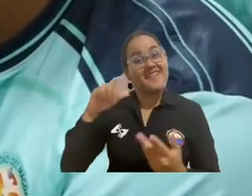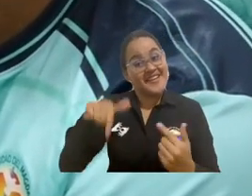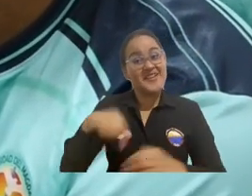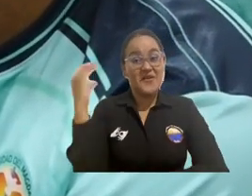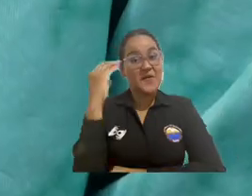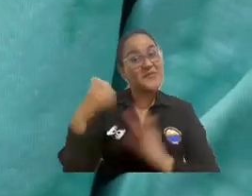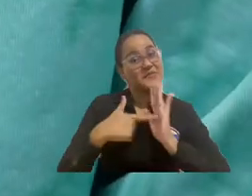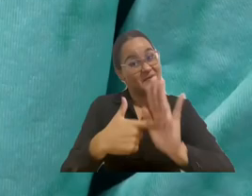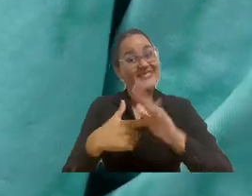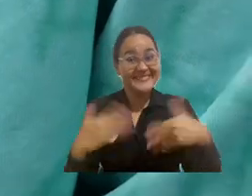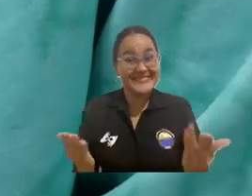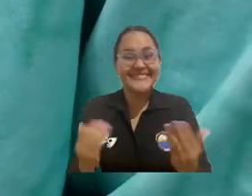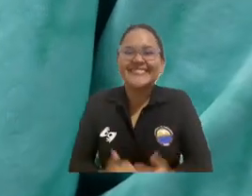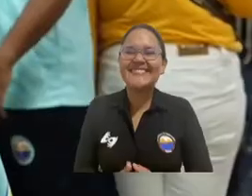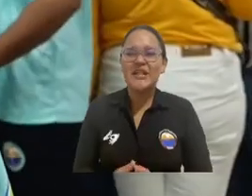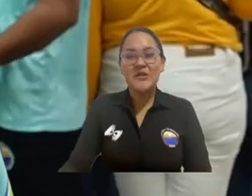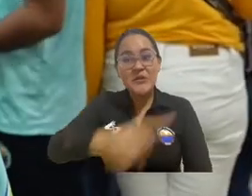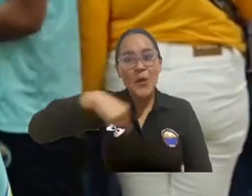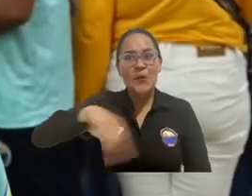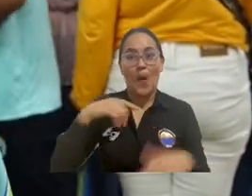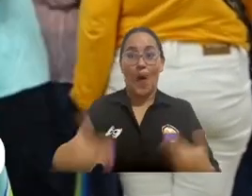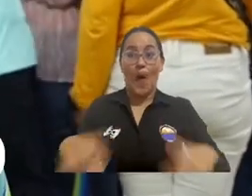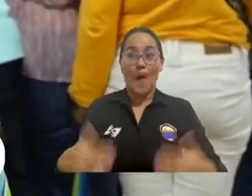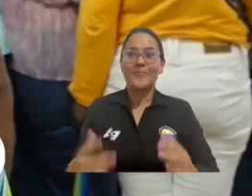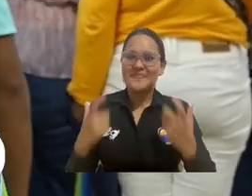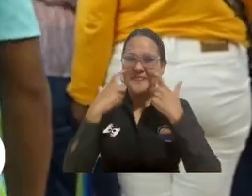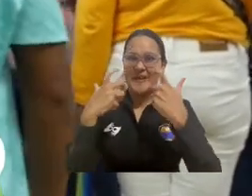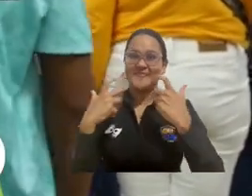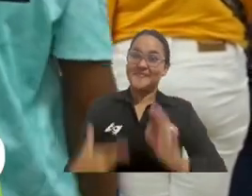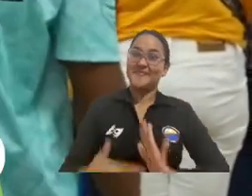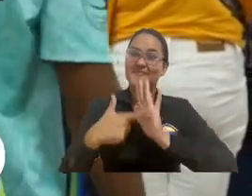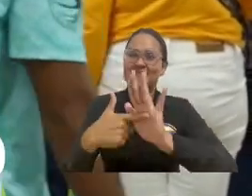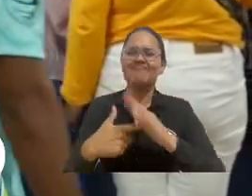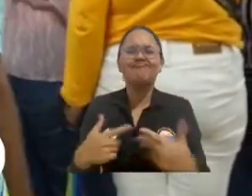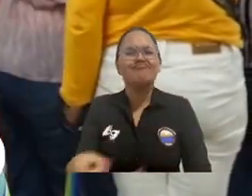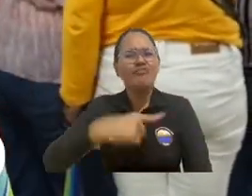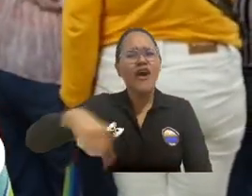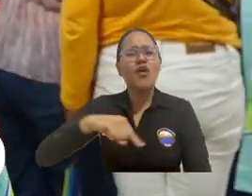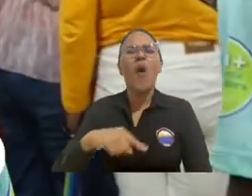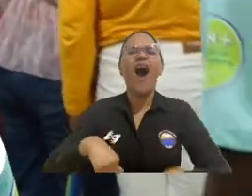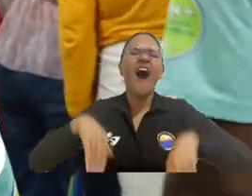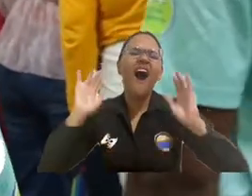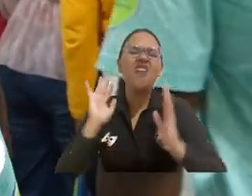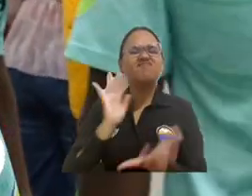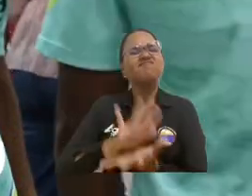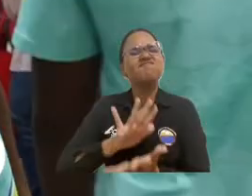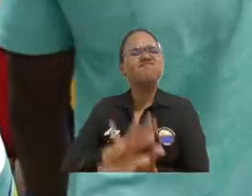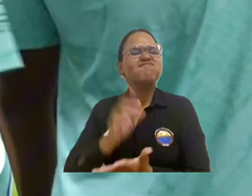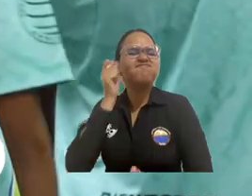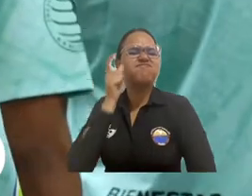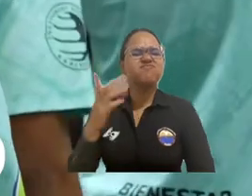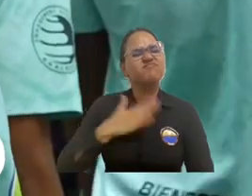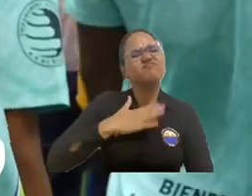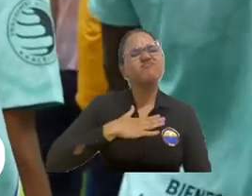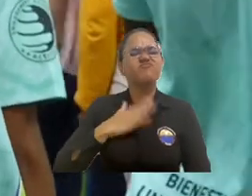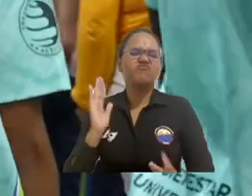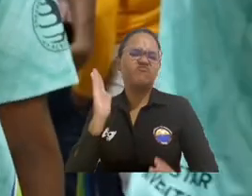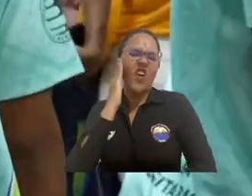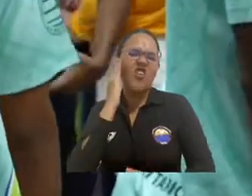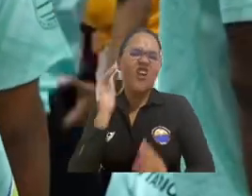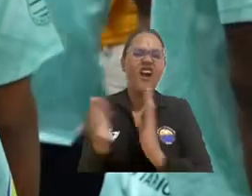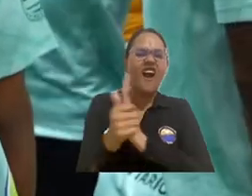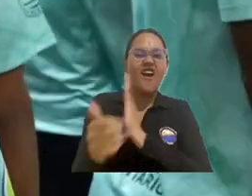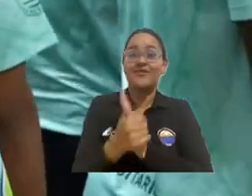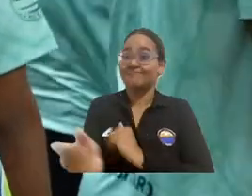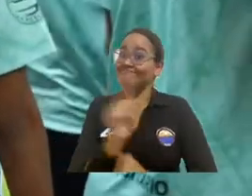vamos a darla toda. Un ímpetu que tenemos y es el hecho de no confiarnos de pronto de ese don que nos regaló